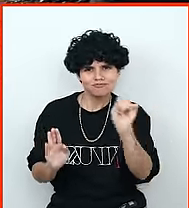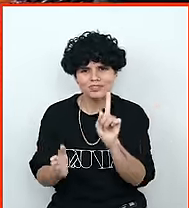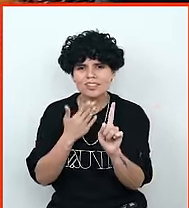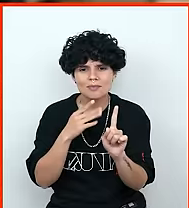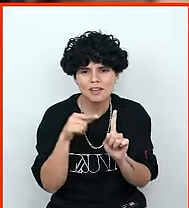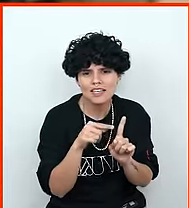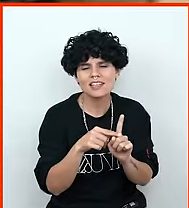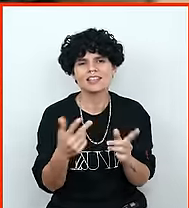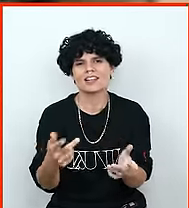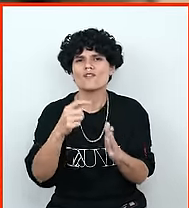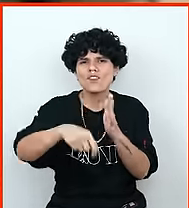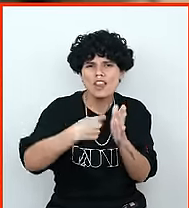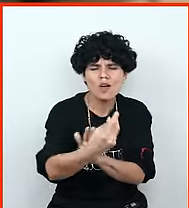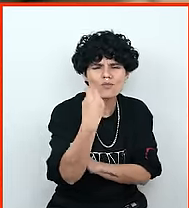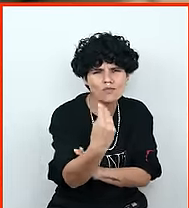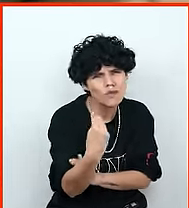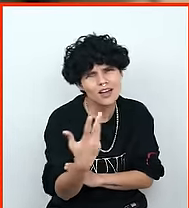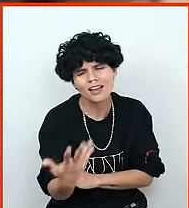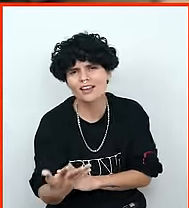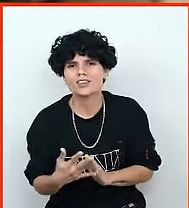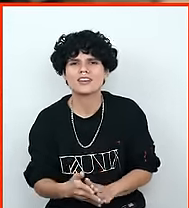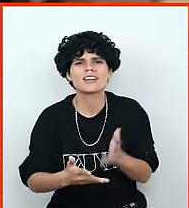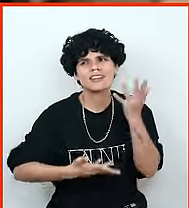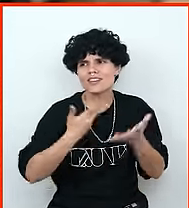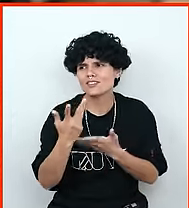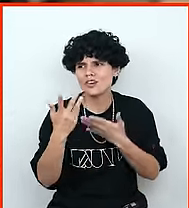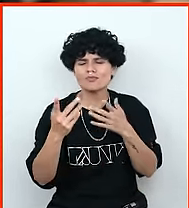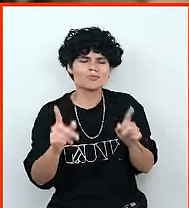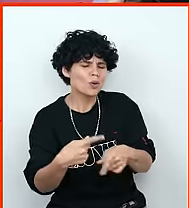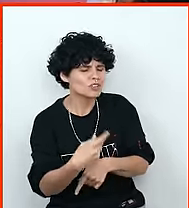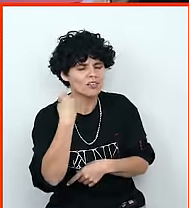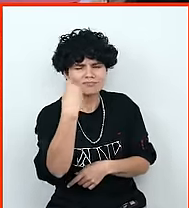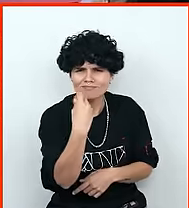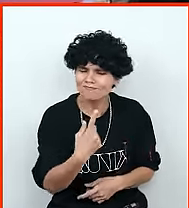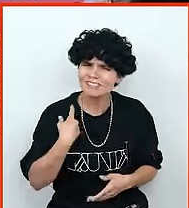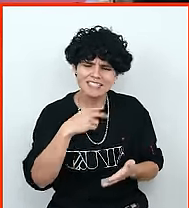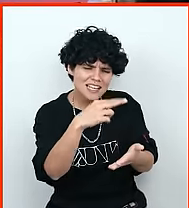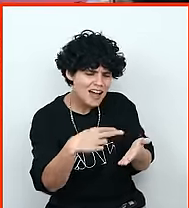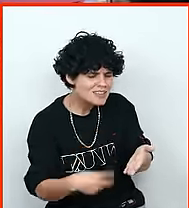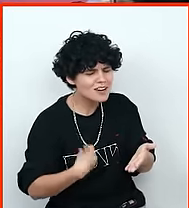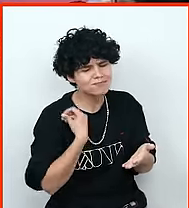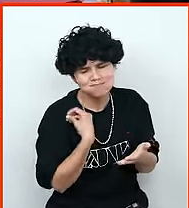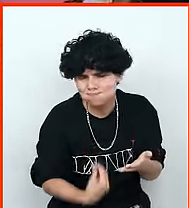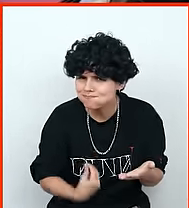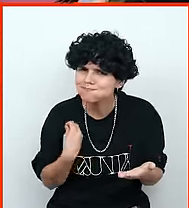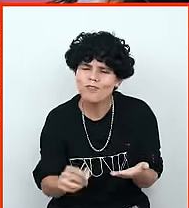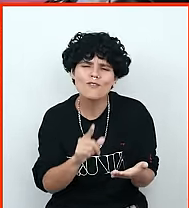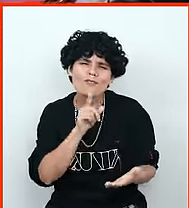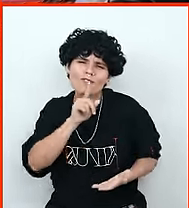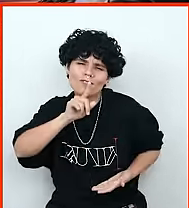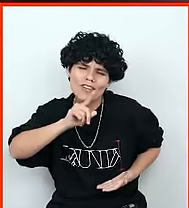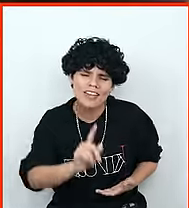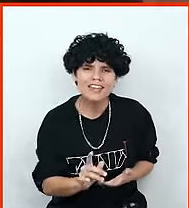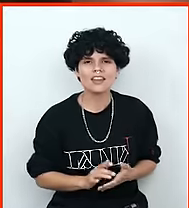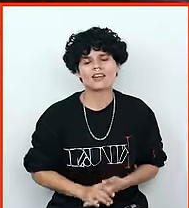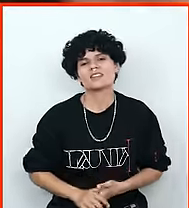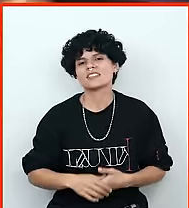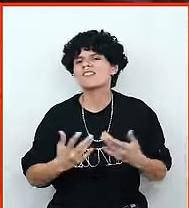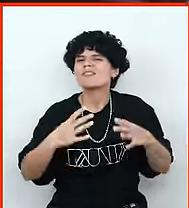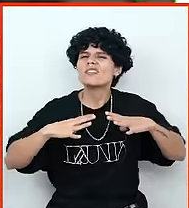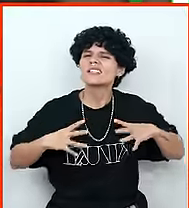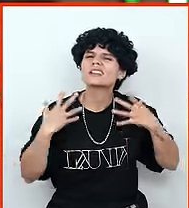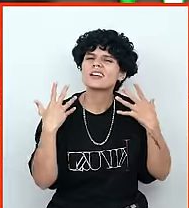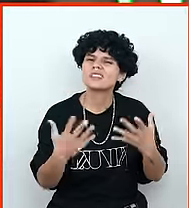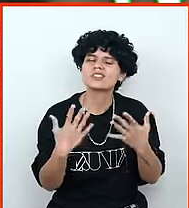música, está muy bien puesta, los videos están muy bien hechos, la música es, la lírica es superior, compadre. Pues muchas gracias, así, hermano, que